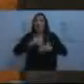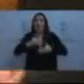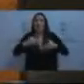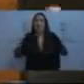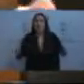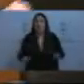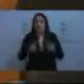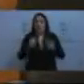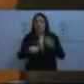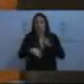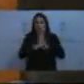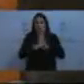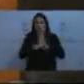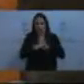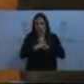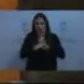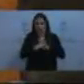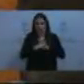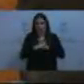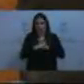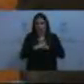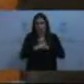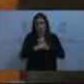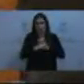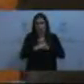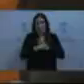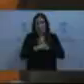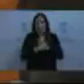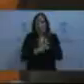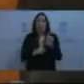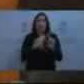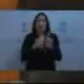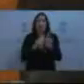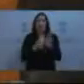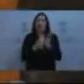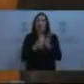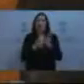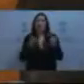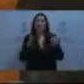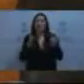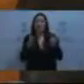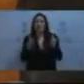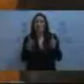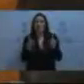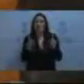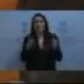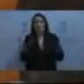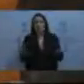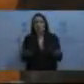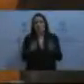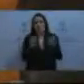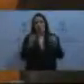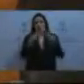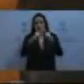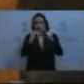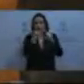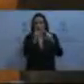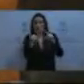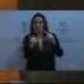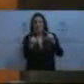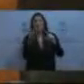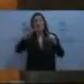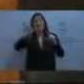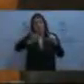puesto en marcha en mayor calidad de atención sanitaria a los pacientes en las salas geográficas y del Centro de Asturias,